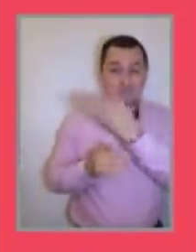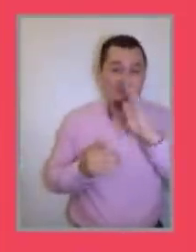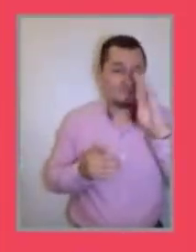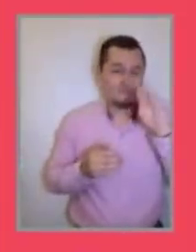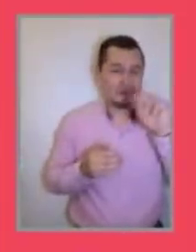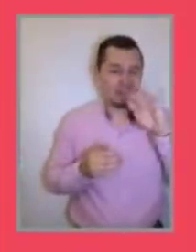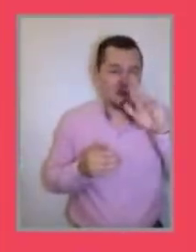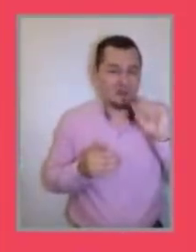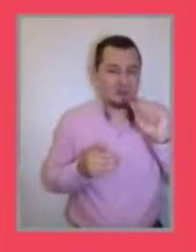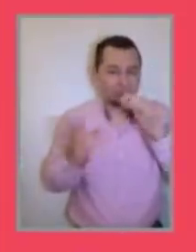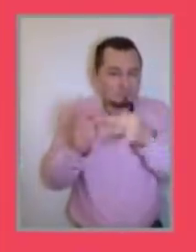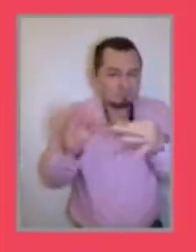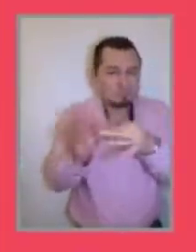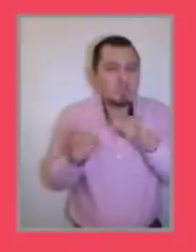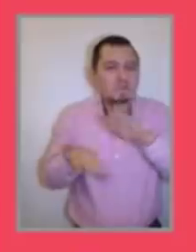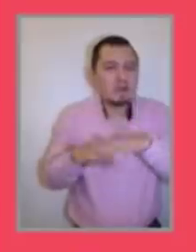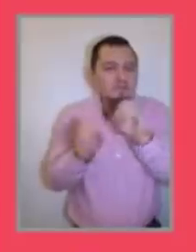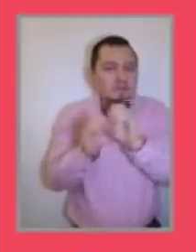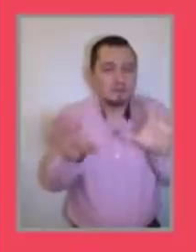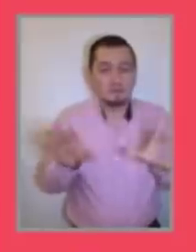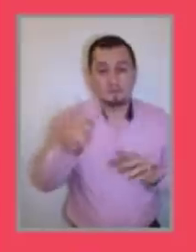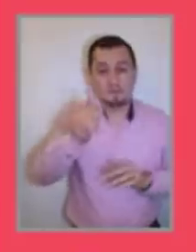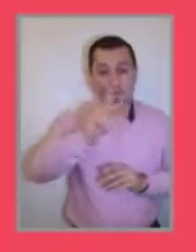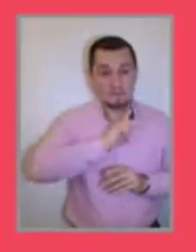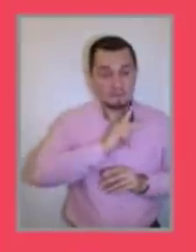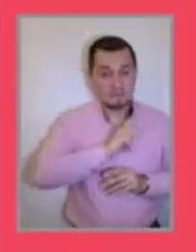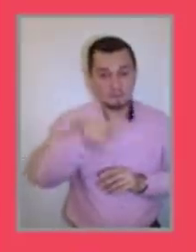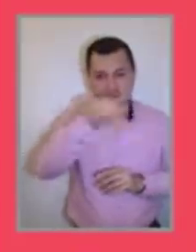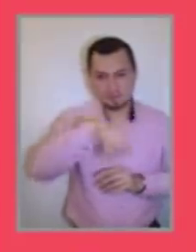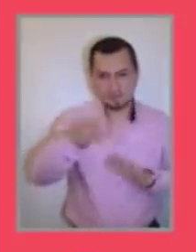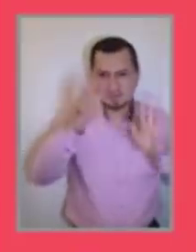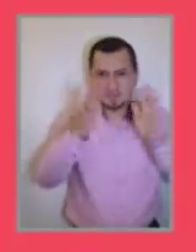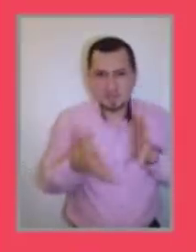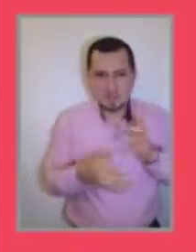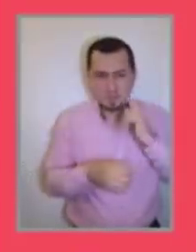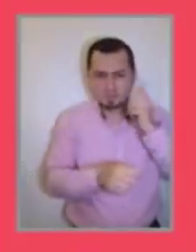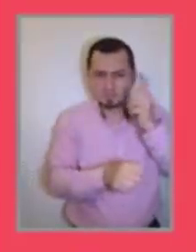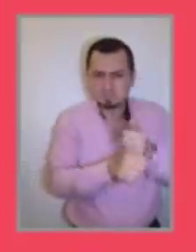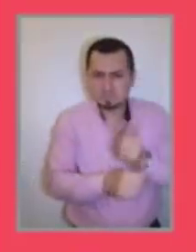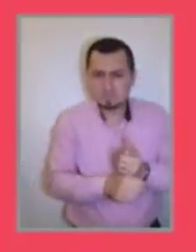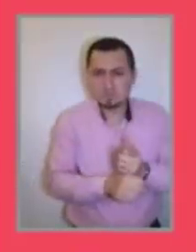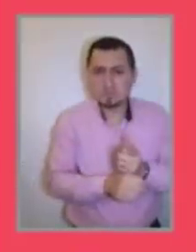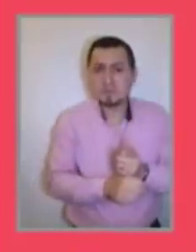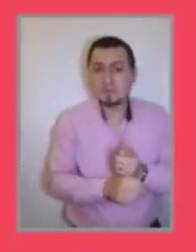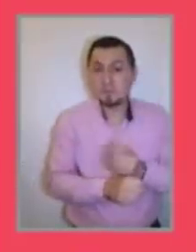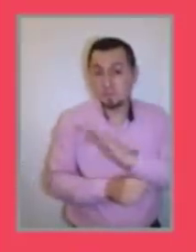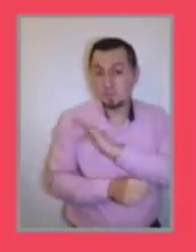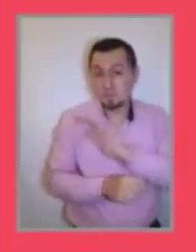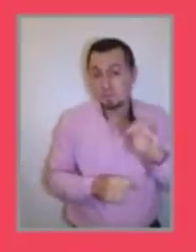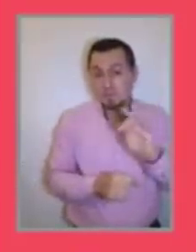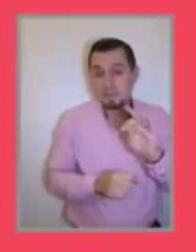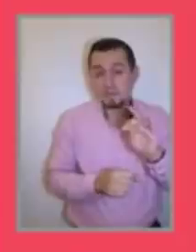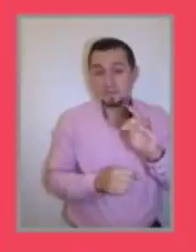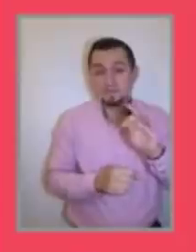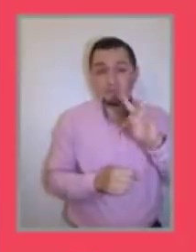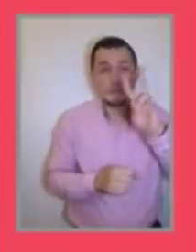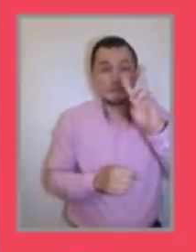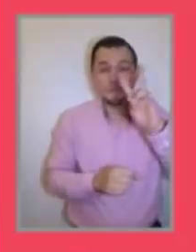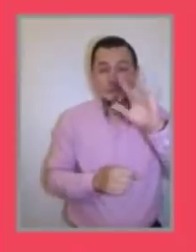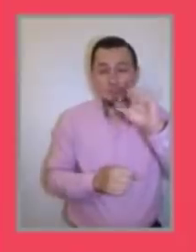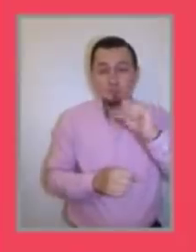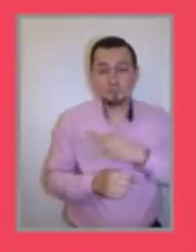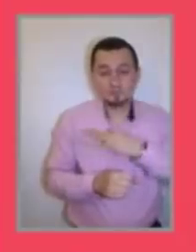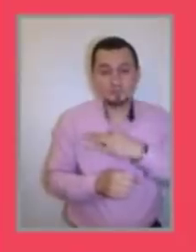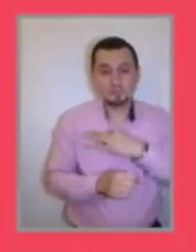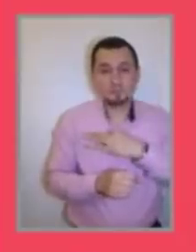factor fundamental. Es decir, si ya identificamos que los niños, aunque puedan tener una mayor carga viral, no han